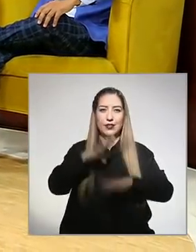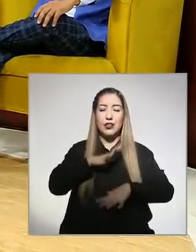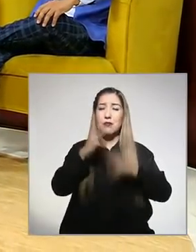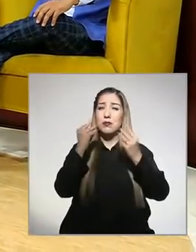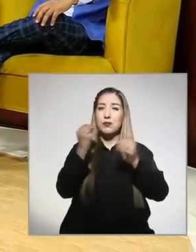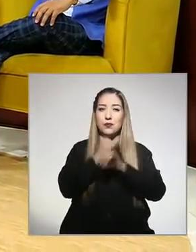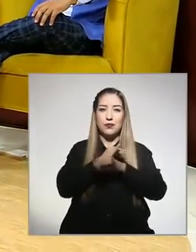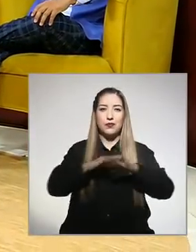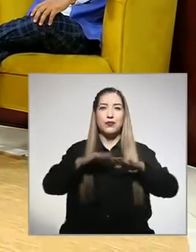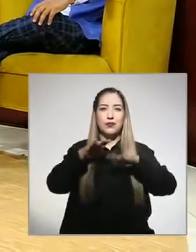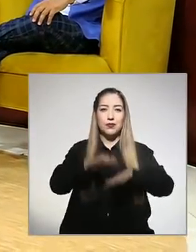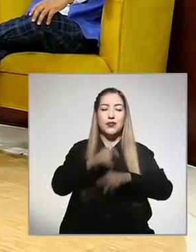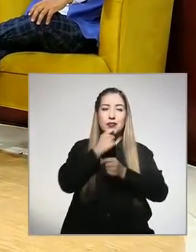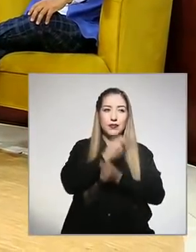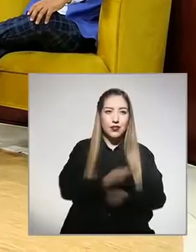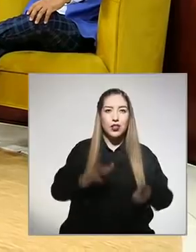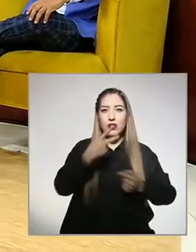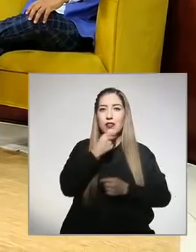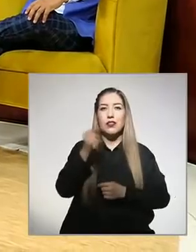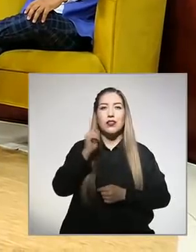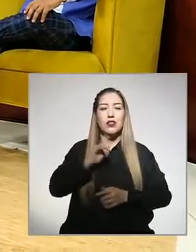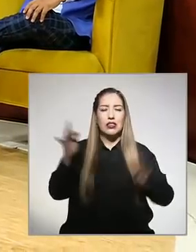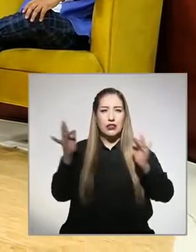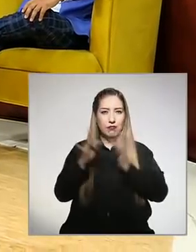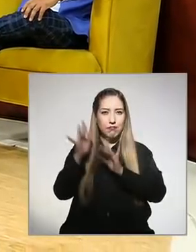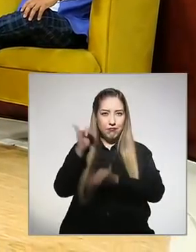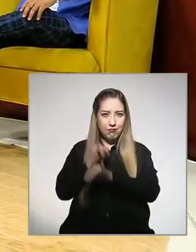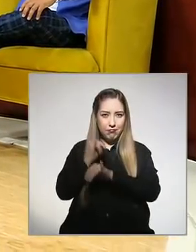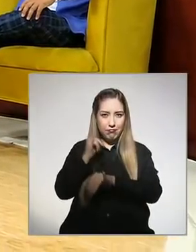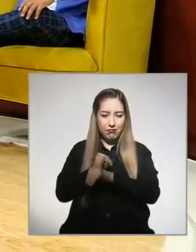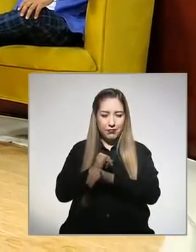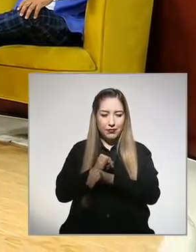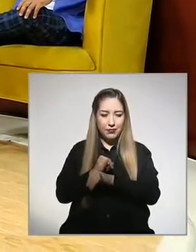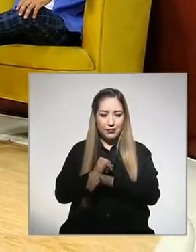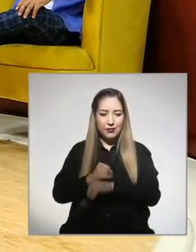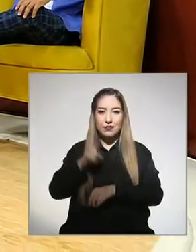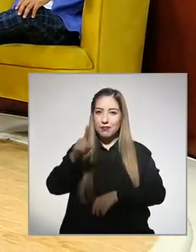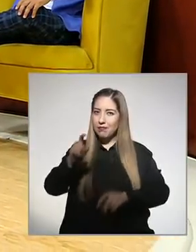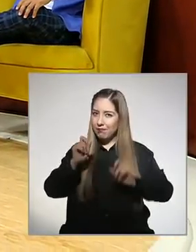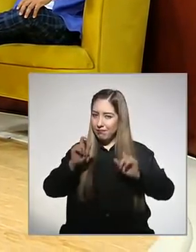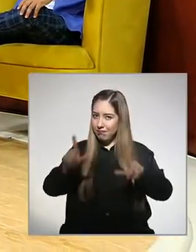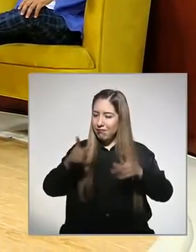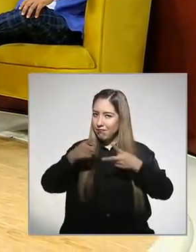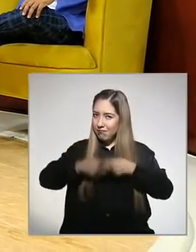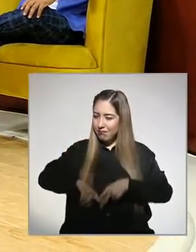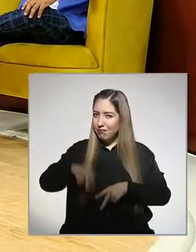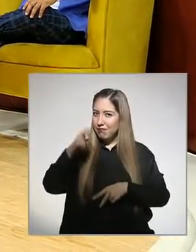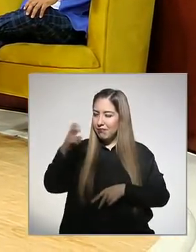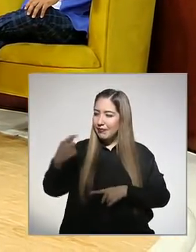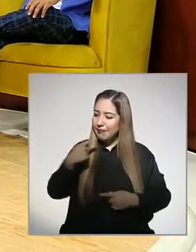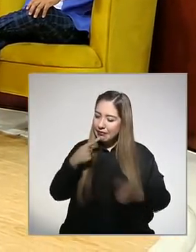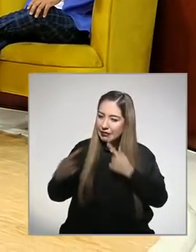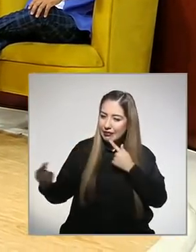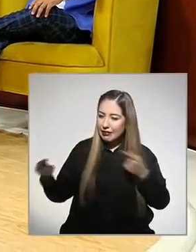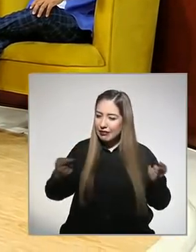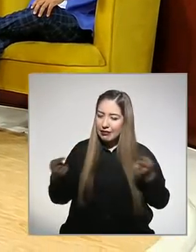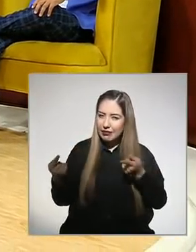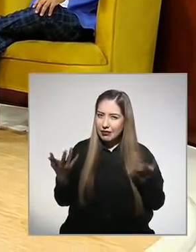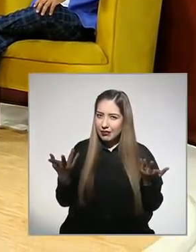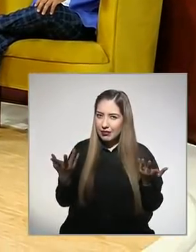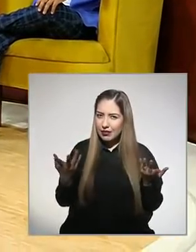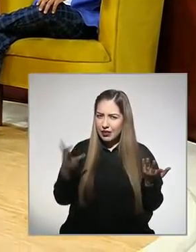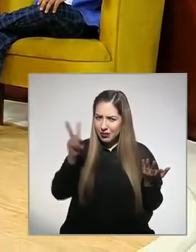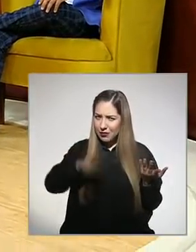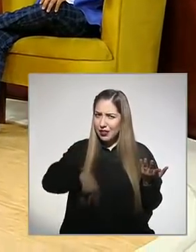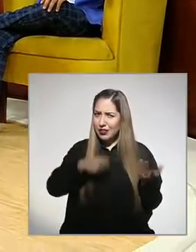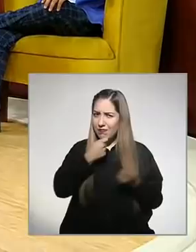relación que tienen niñas, niños, adolescentes en las redes sociales digitales, que de entrada ahí ya entramos en debate porque lo decíamos, en primer momento, ¿realmente deberían